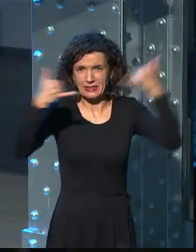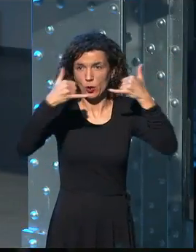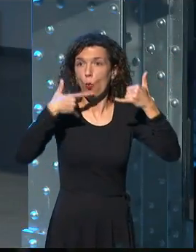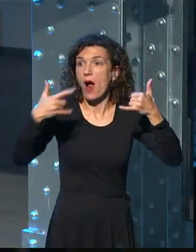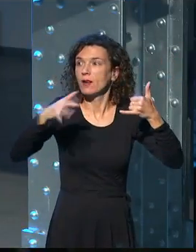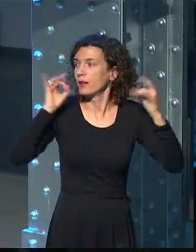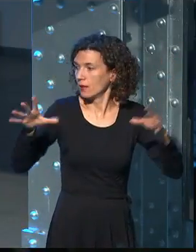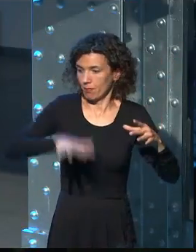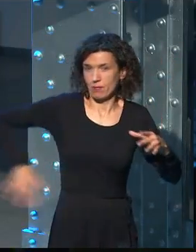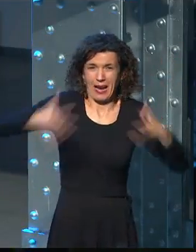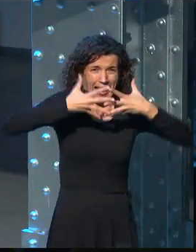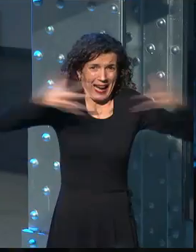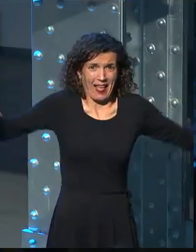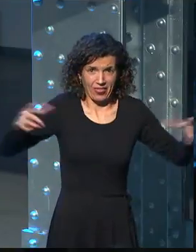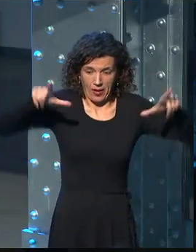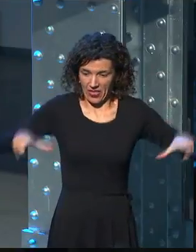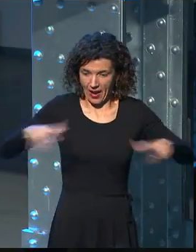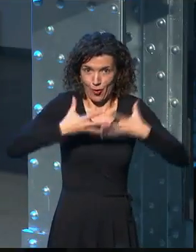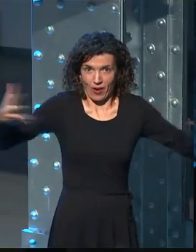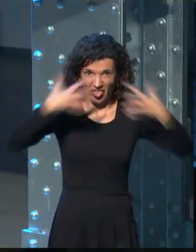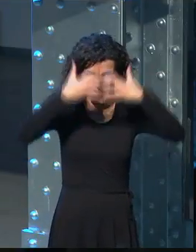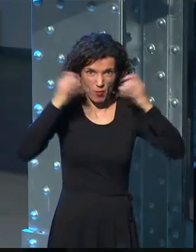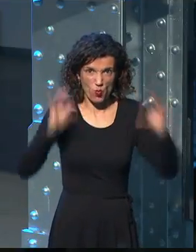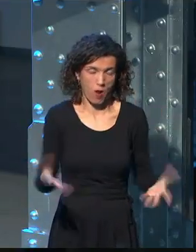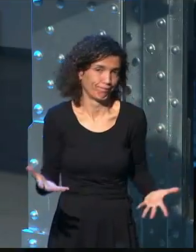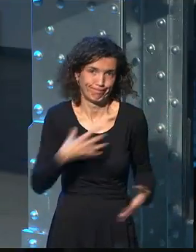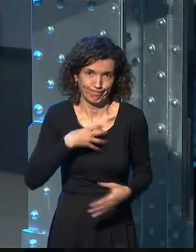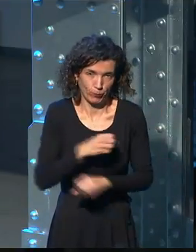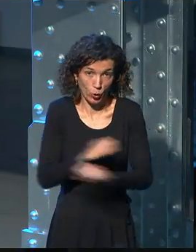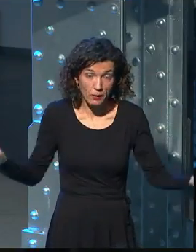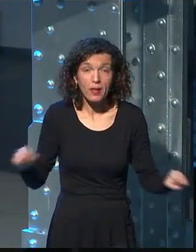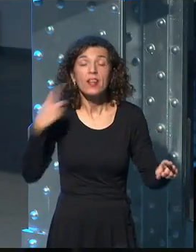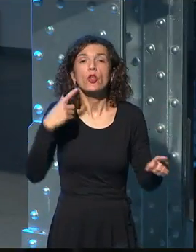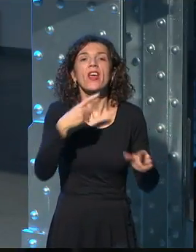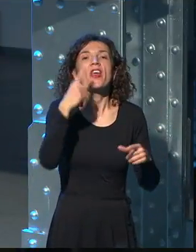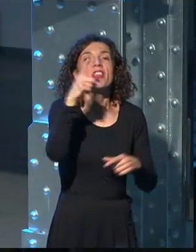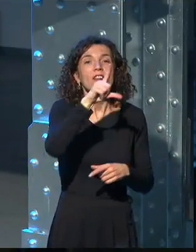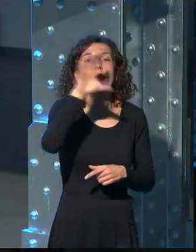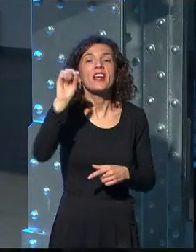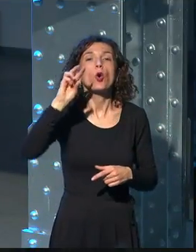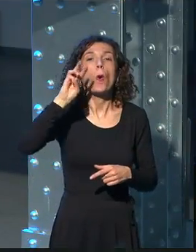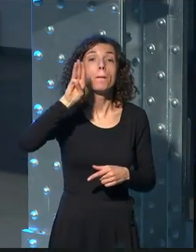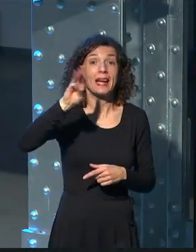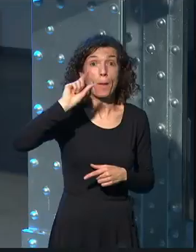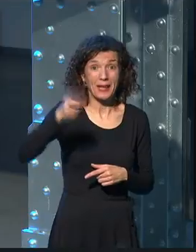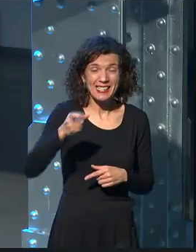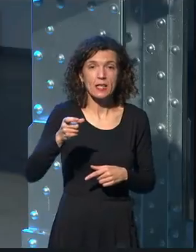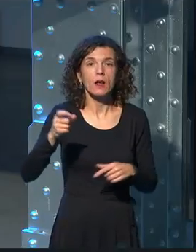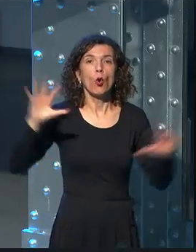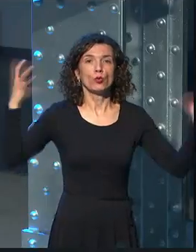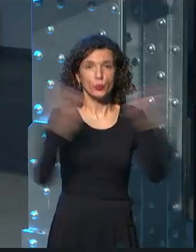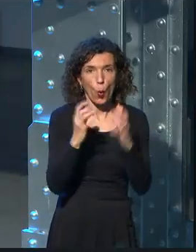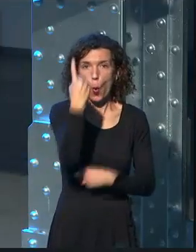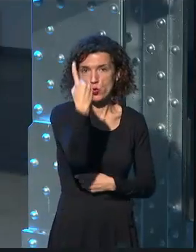espacio de este escenario. ¿Vale? Sería demasiado grande. Entonces, ¿qué hacemos? Comprimimos esos 105 megapíxeles en un único